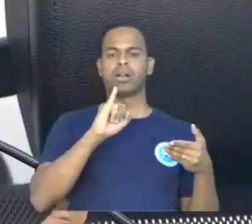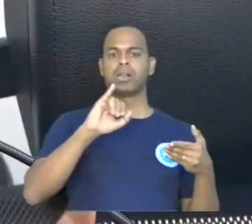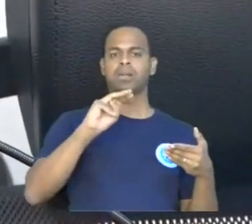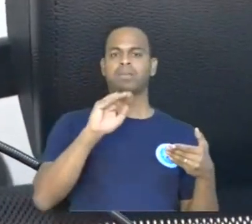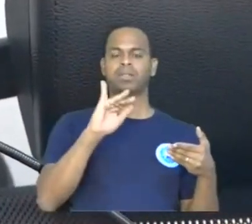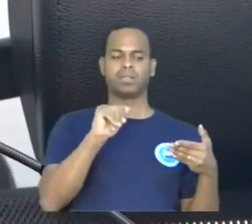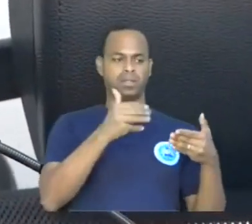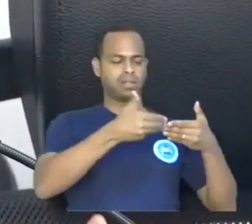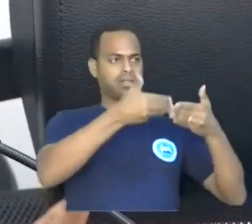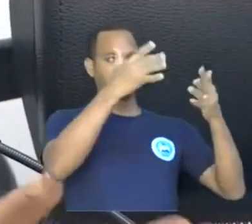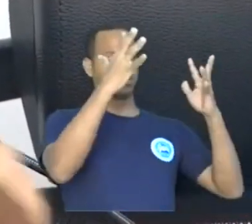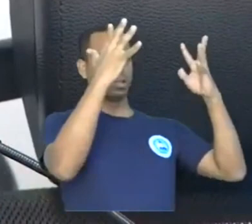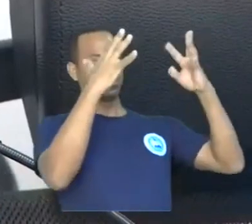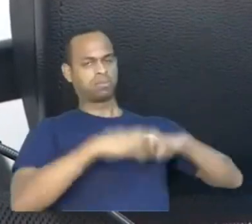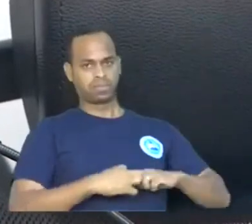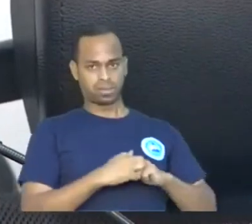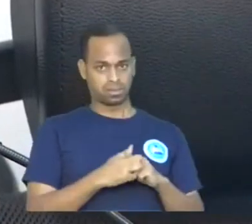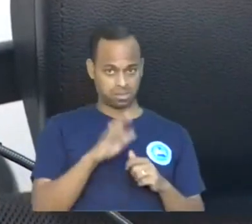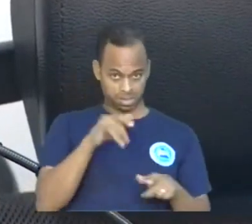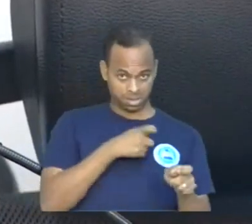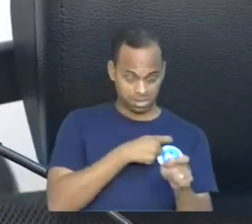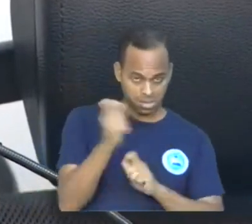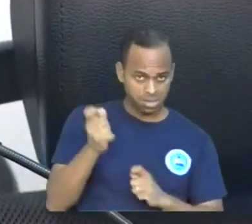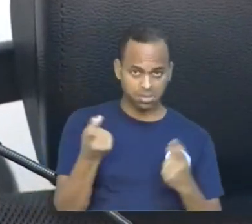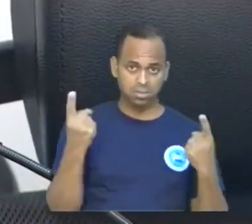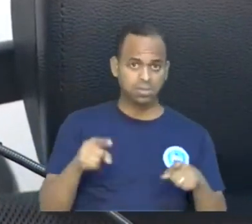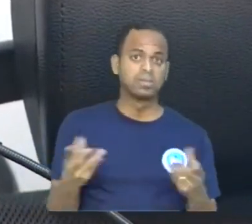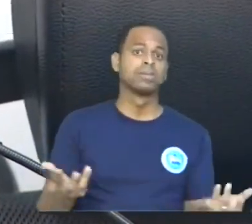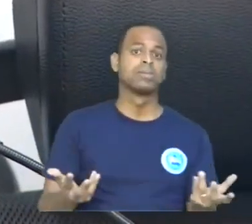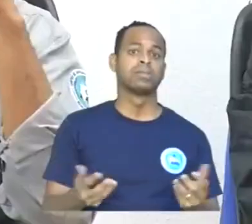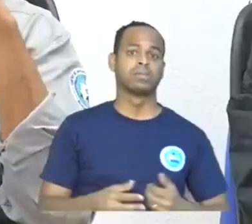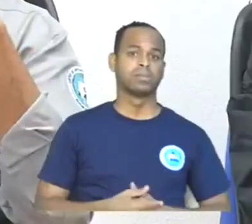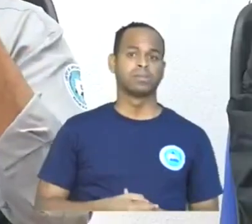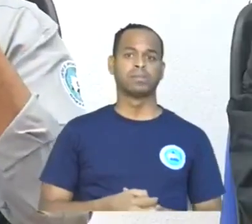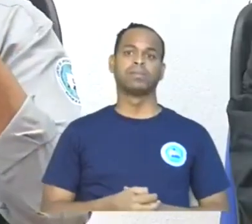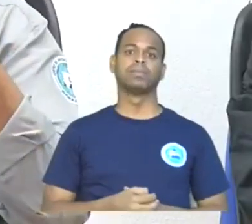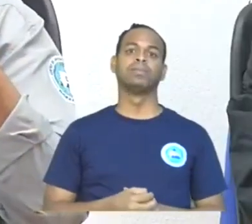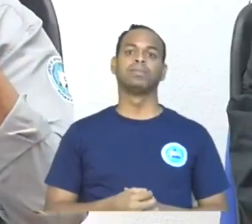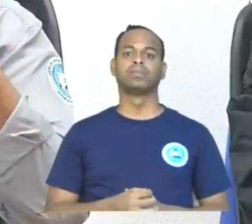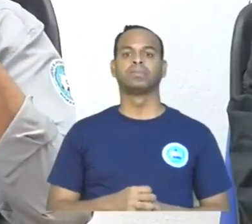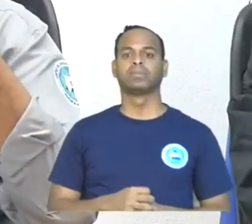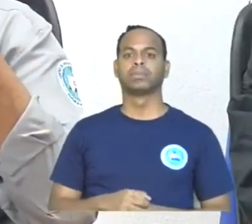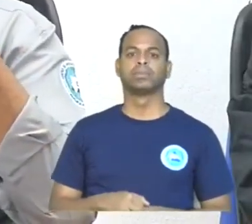algún resultado dañino para alguien? ¿Qué ha ocurrido allí?